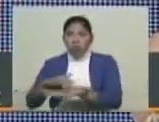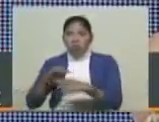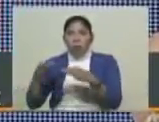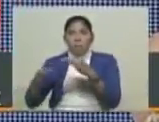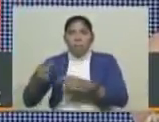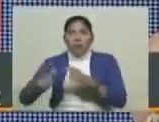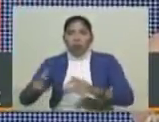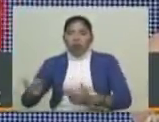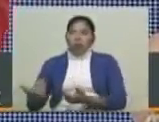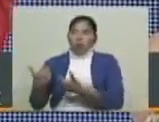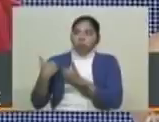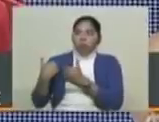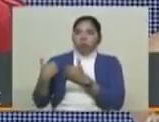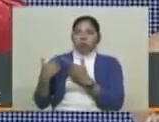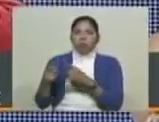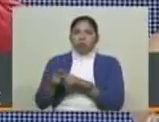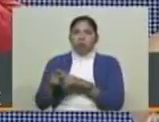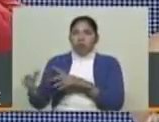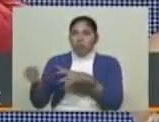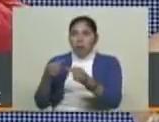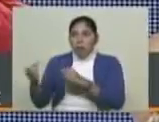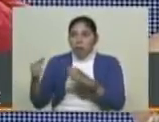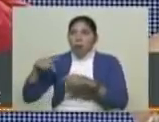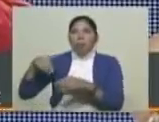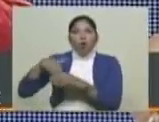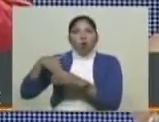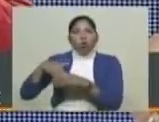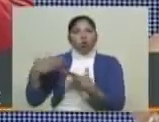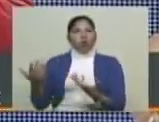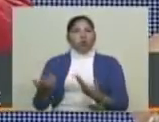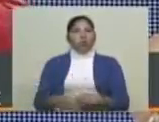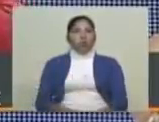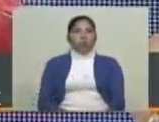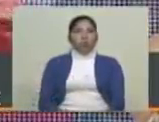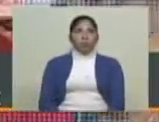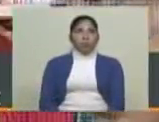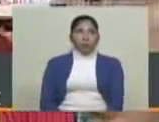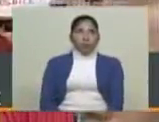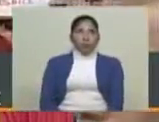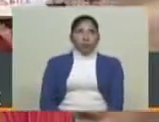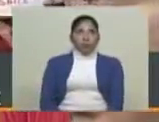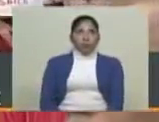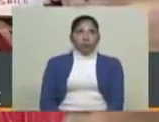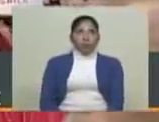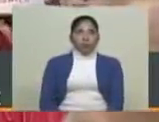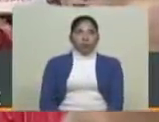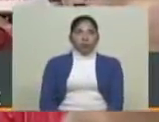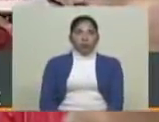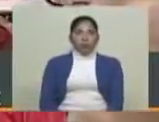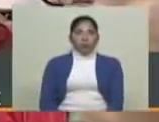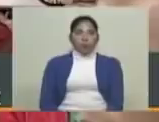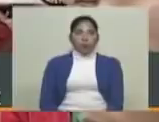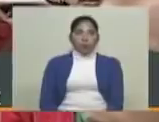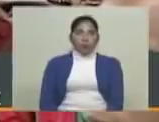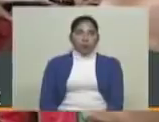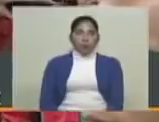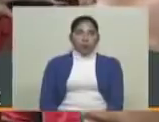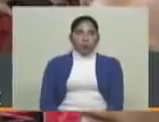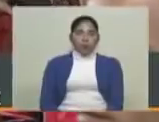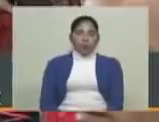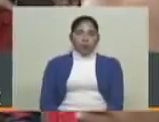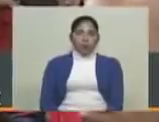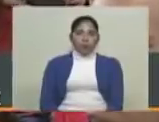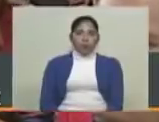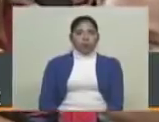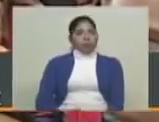la responsabilidad y el responsable. Y el responsable. Responsable, ya